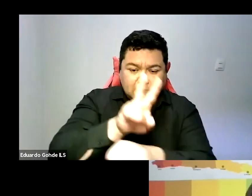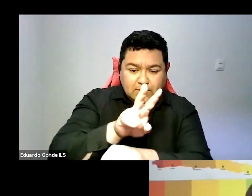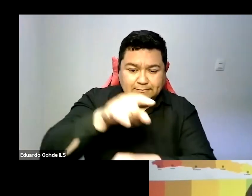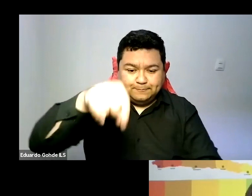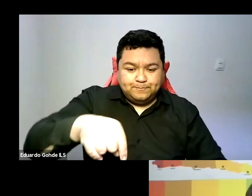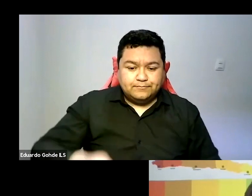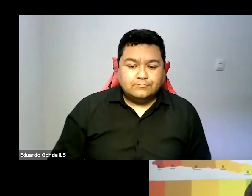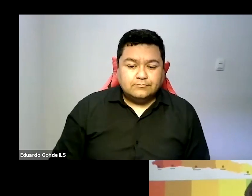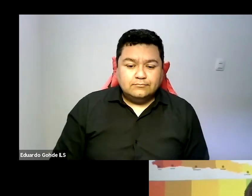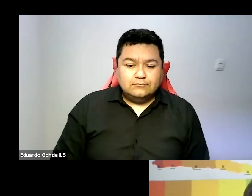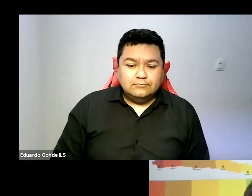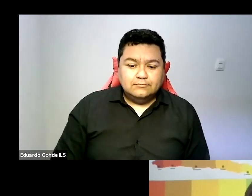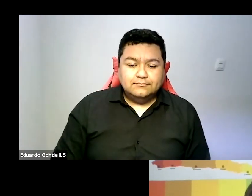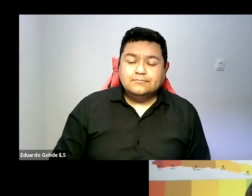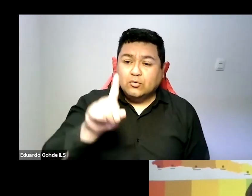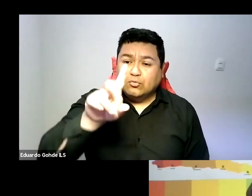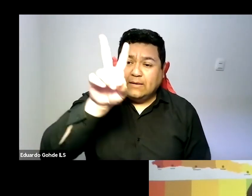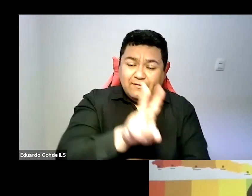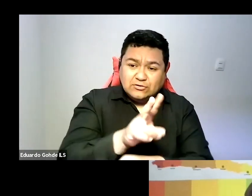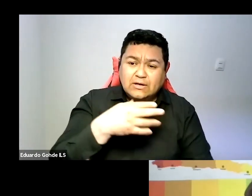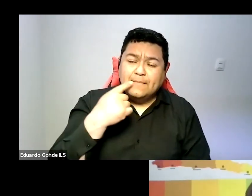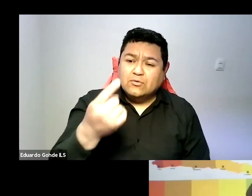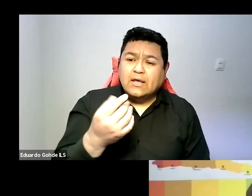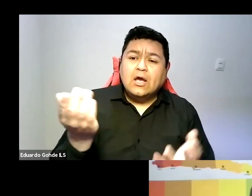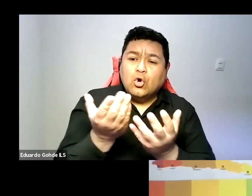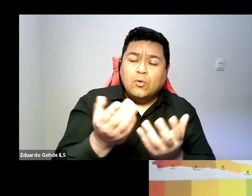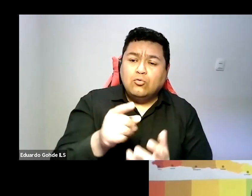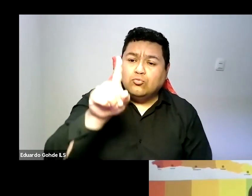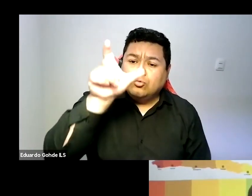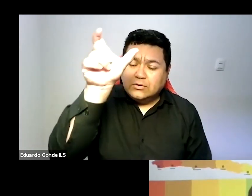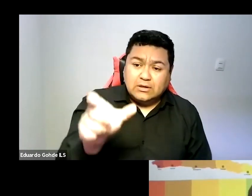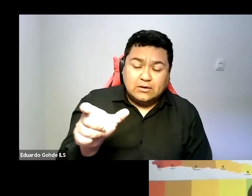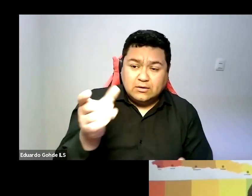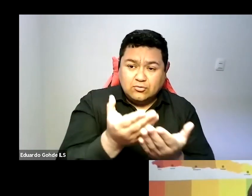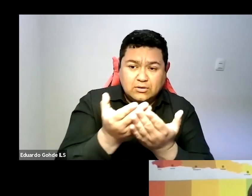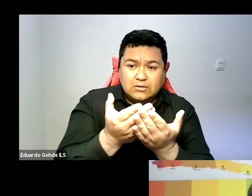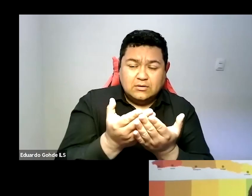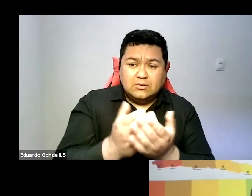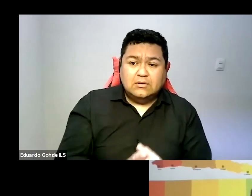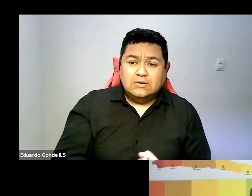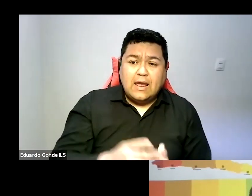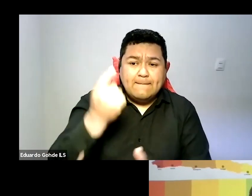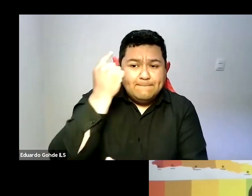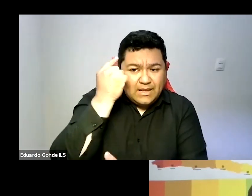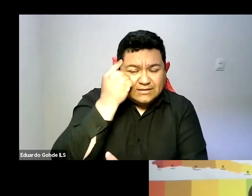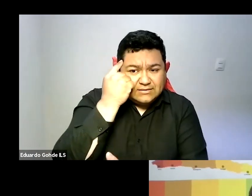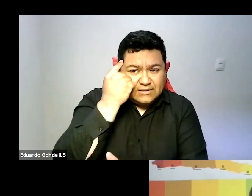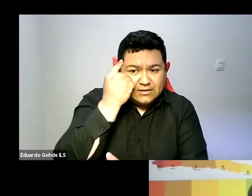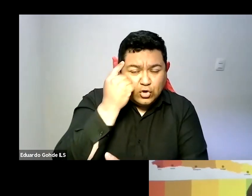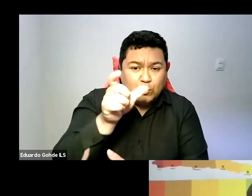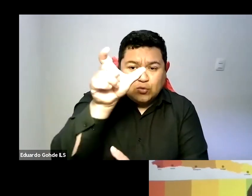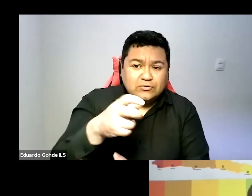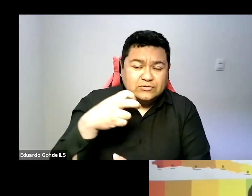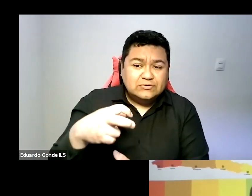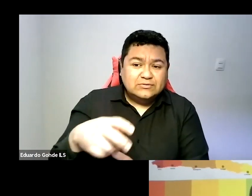acá. Una profesora pregunta lo siguiente: ¿cómo puede un estudiante, o cómo se puede hacer que un estudiante piense como un científico si no